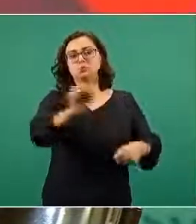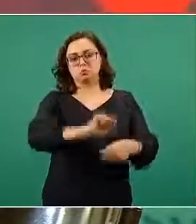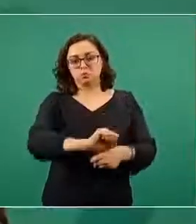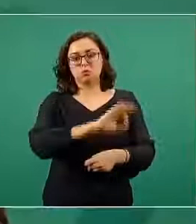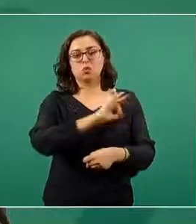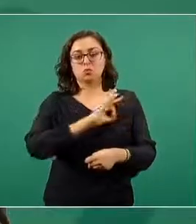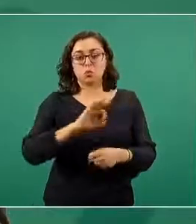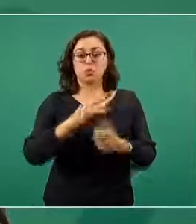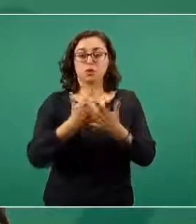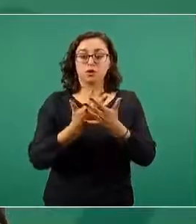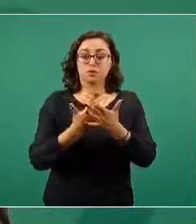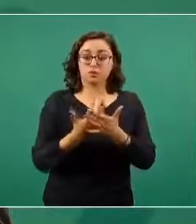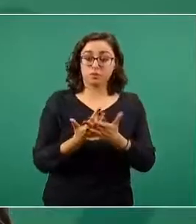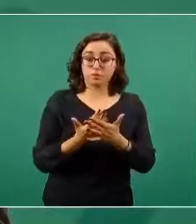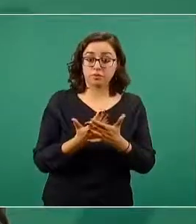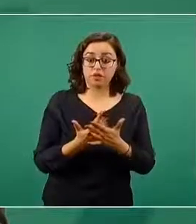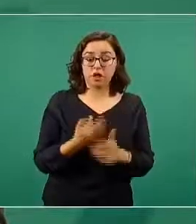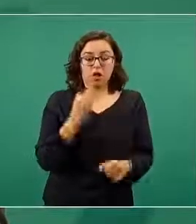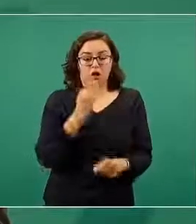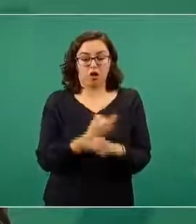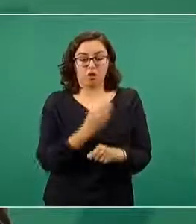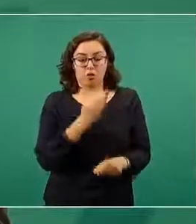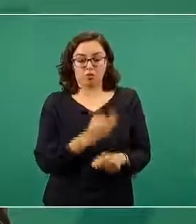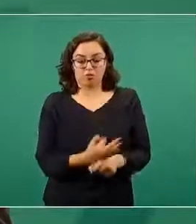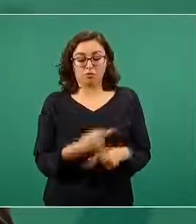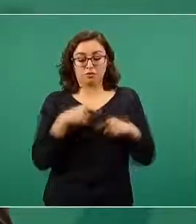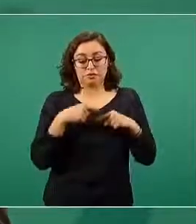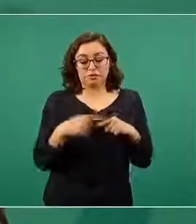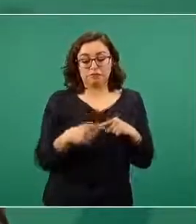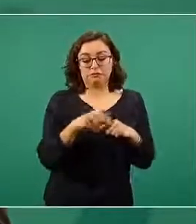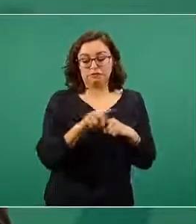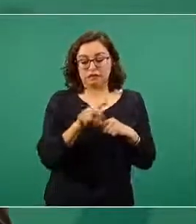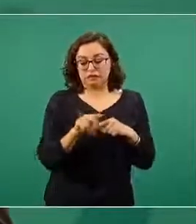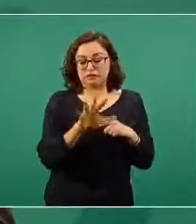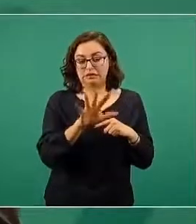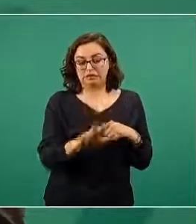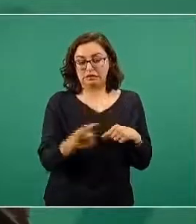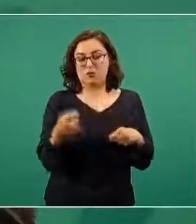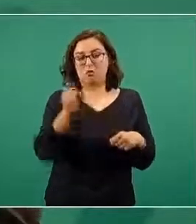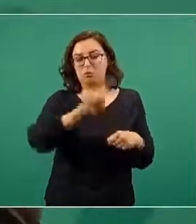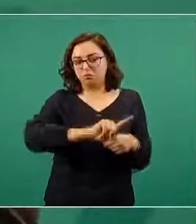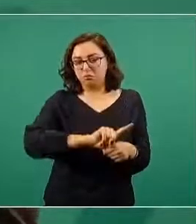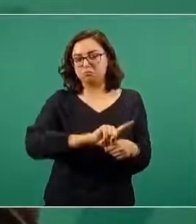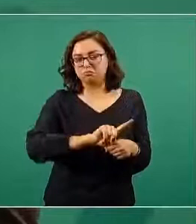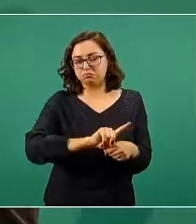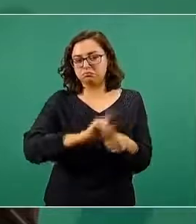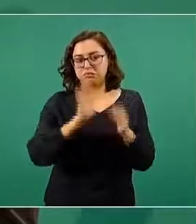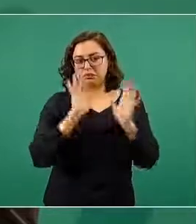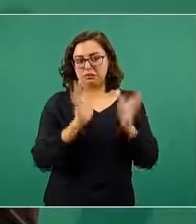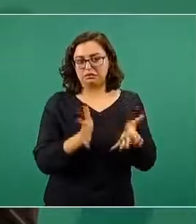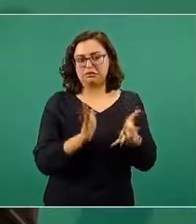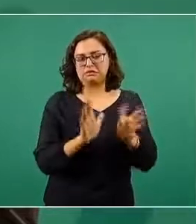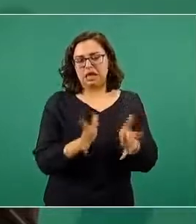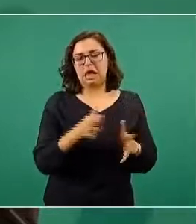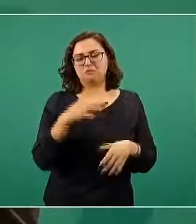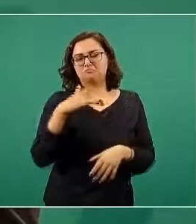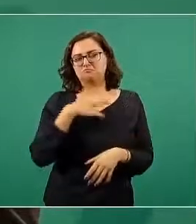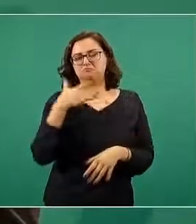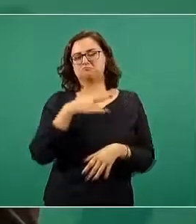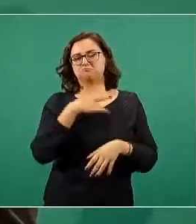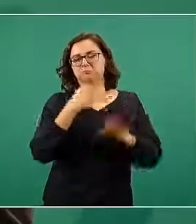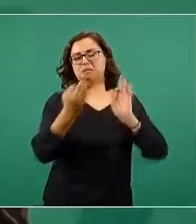este primer límite de 35 días, es seguramente en pocos